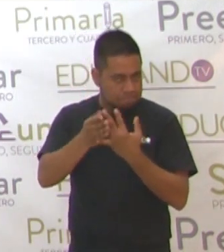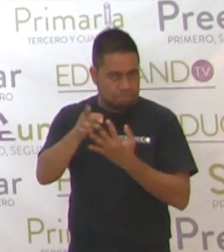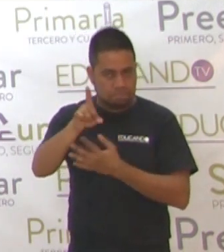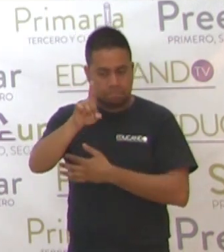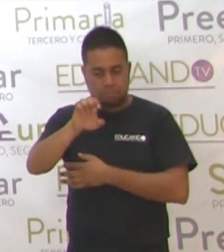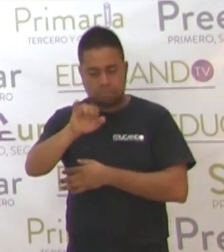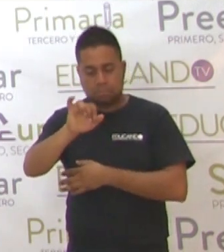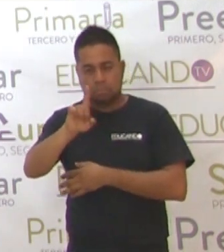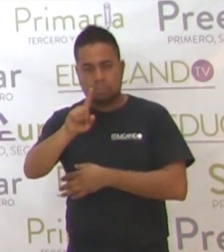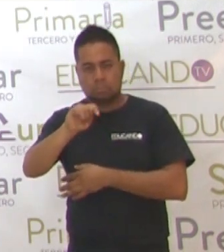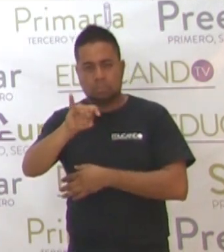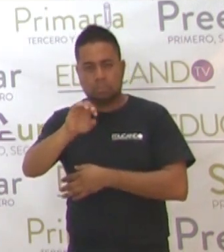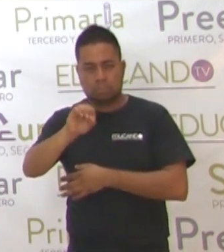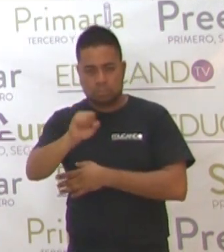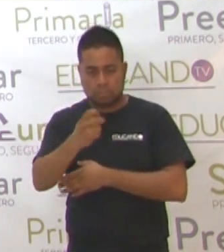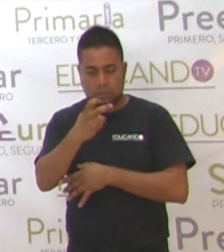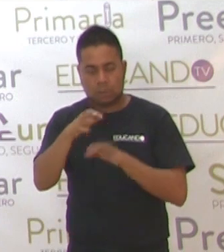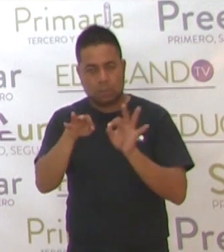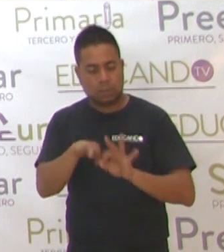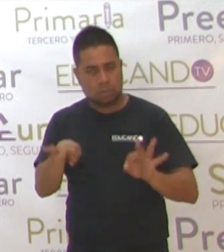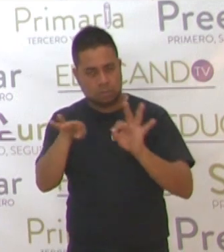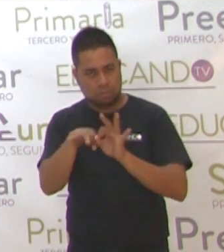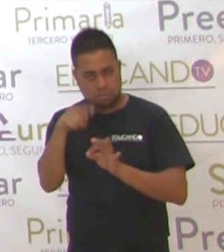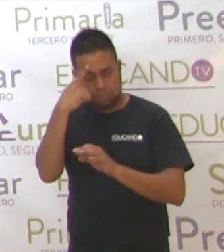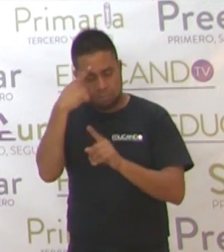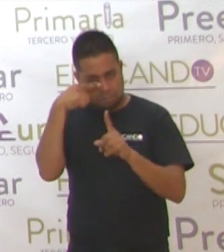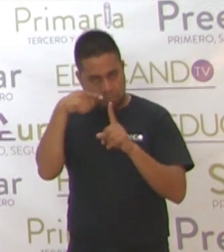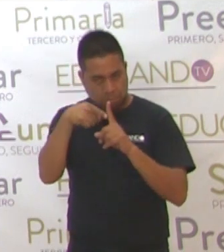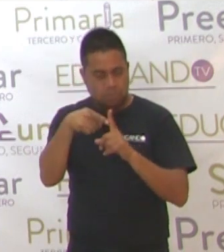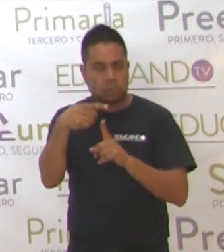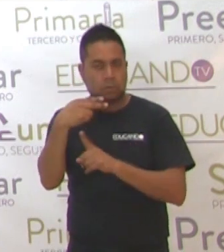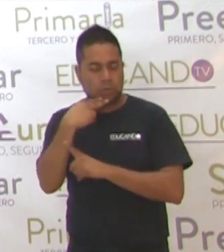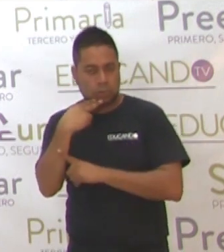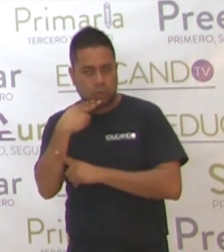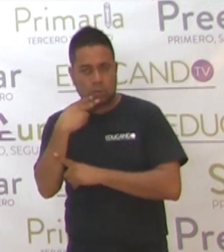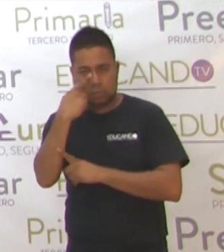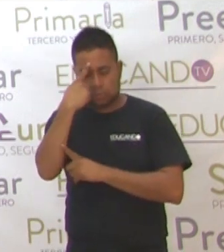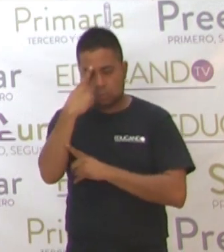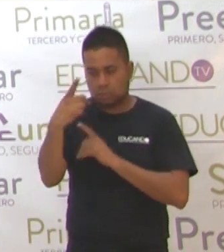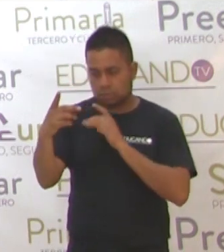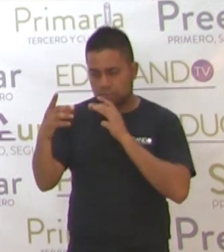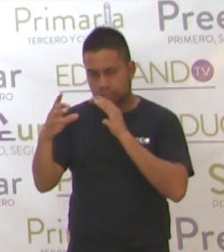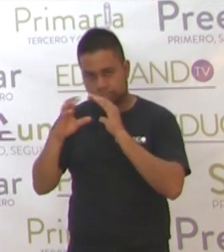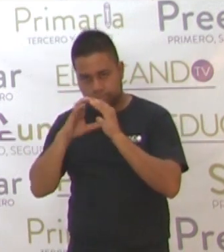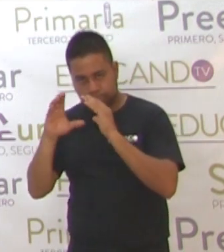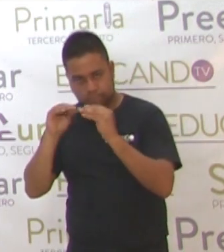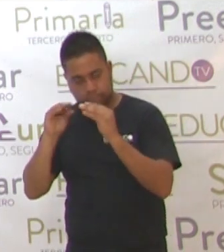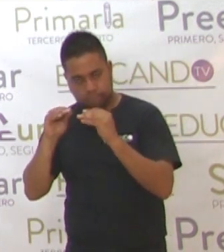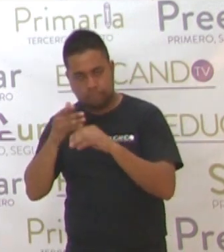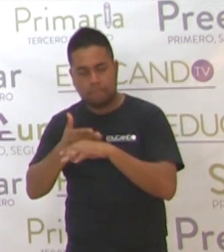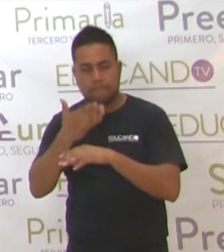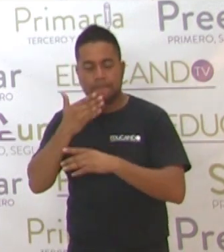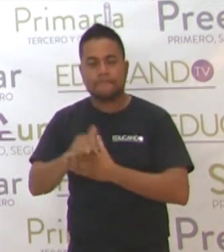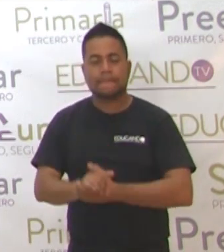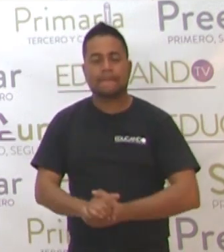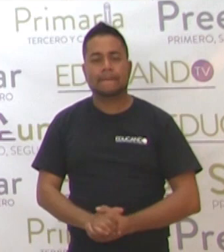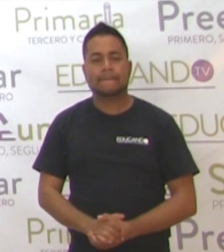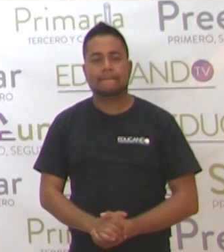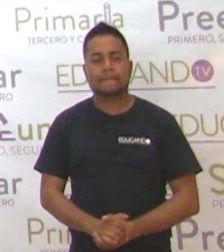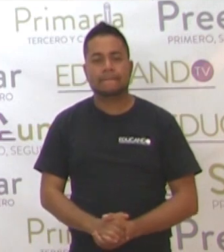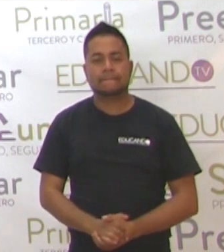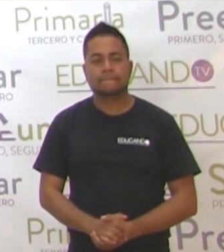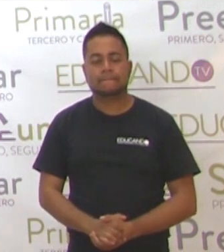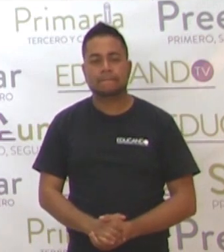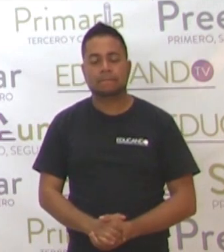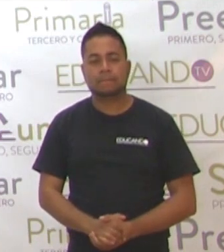eso es parte fundamental para poder tener o utilizarlos en nuestra conversación muy bien ahora vamos